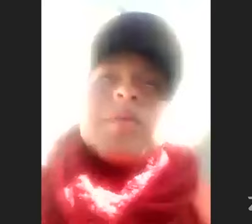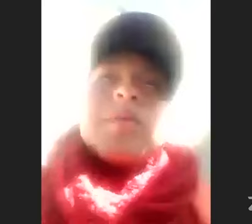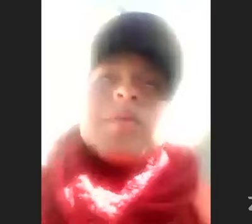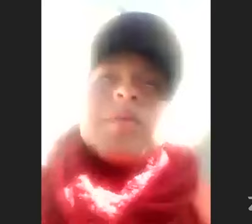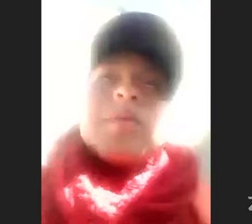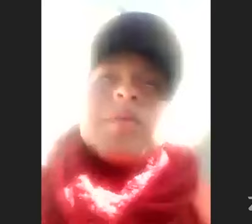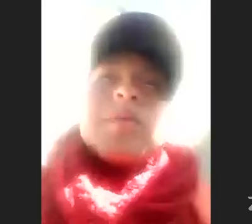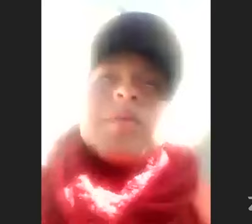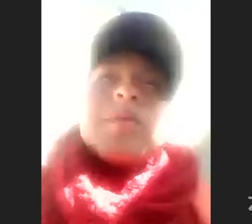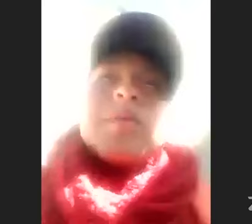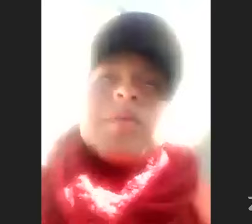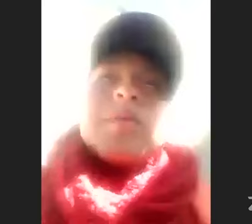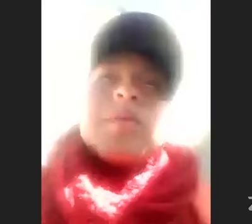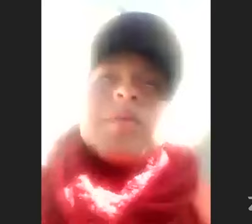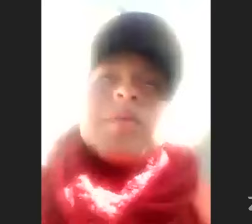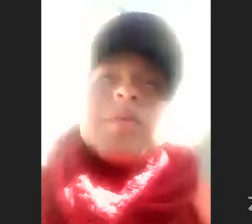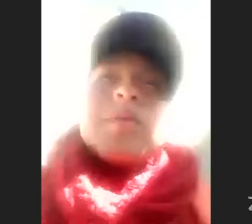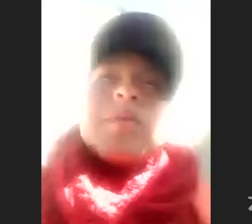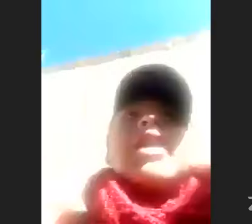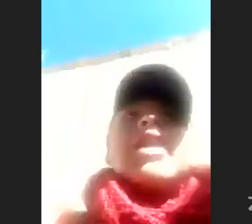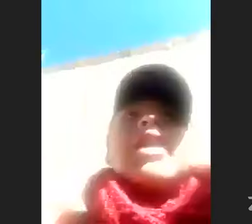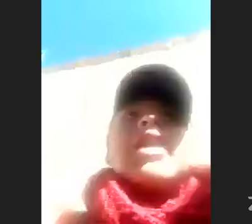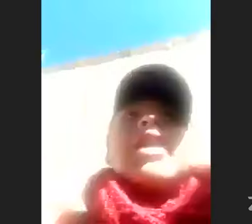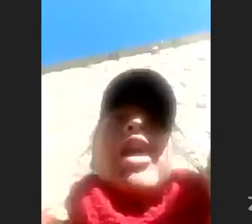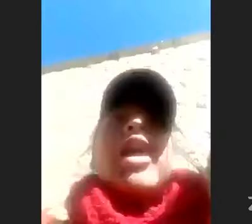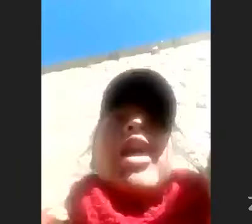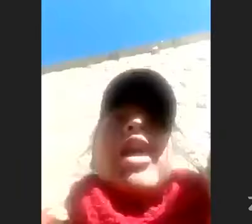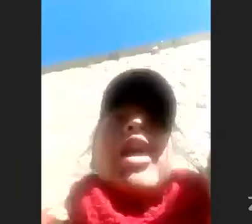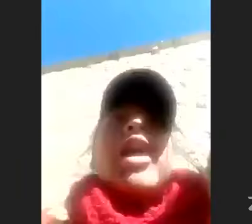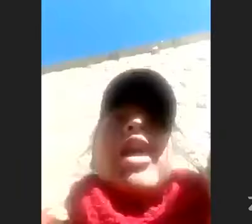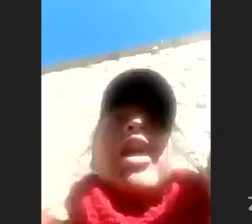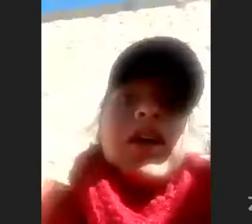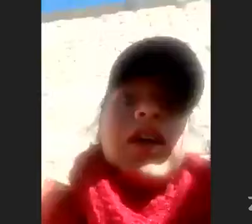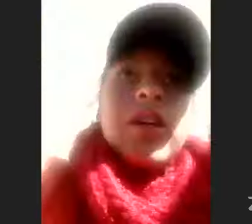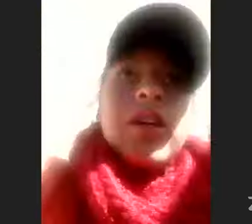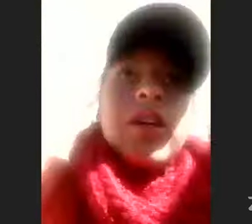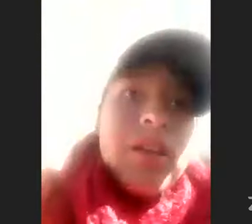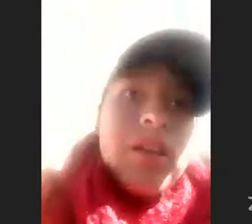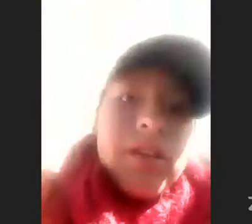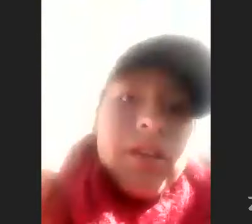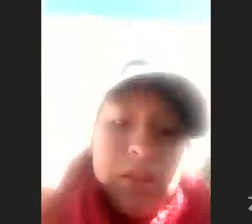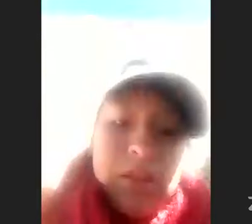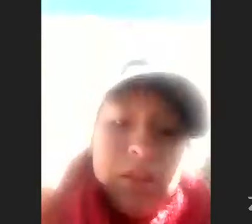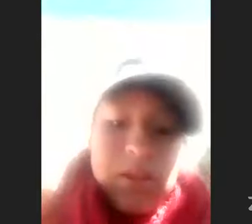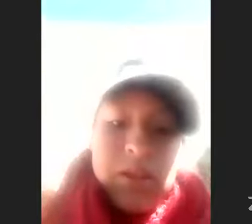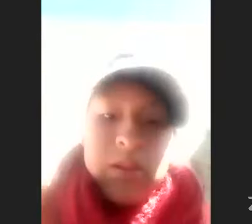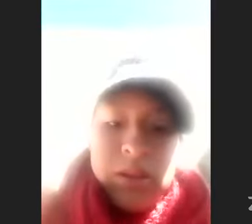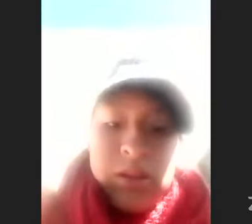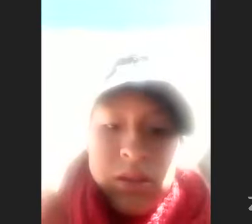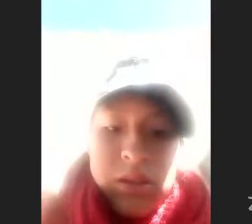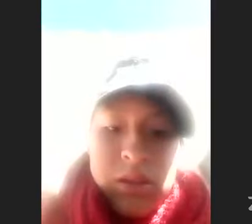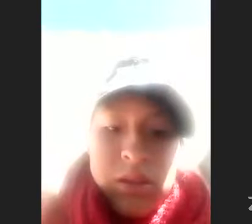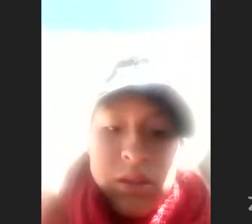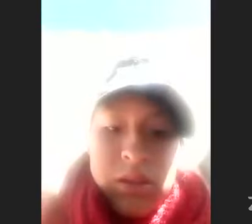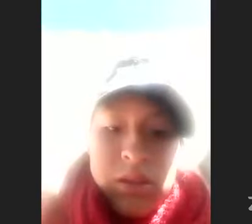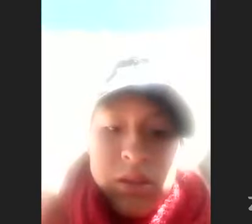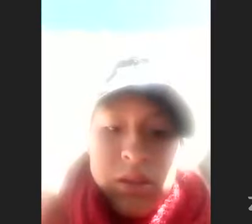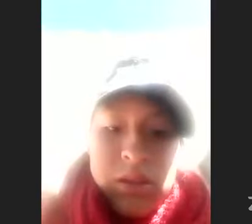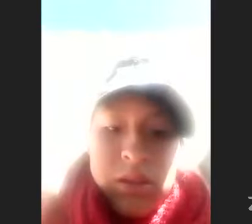disponible vamos a continuar en este momento con luís mario catarí de onda y